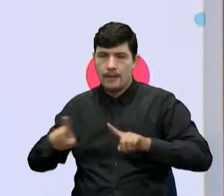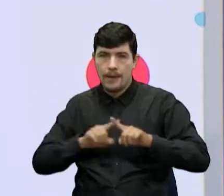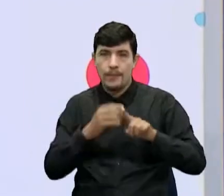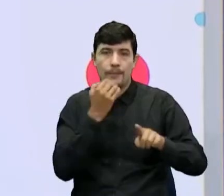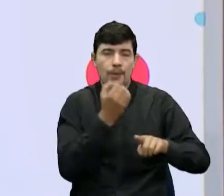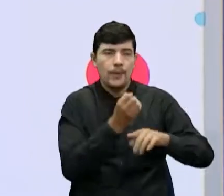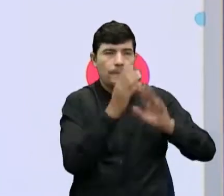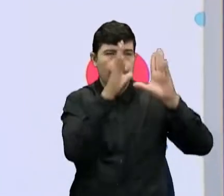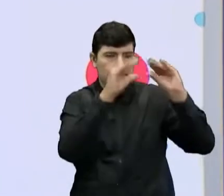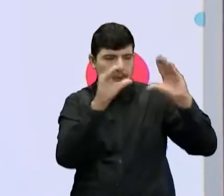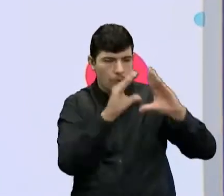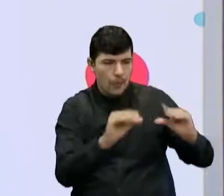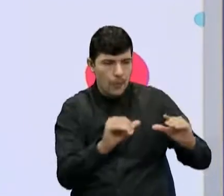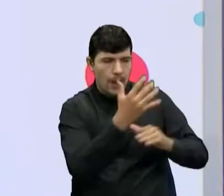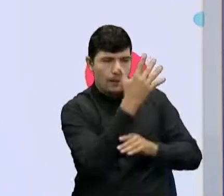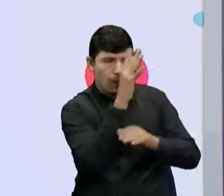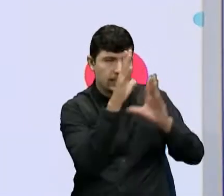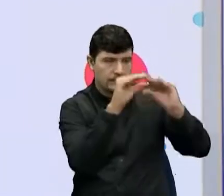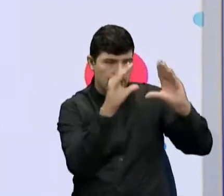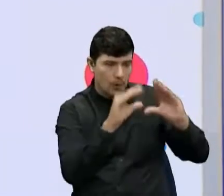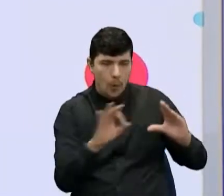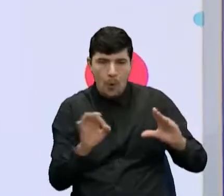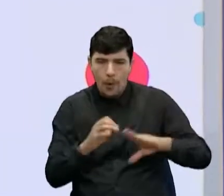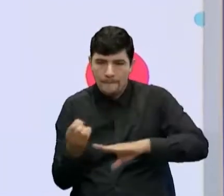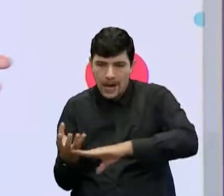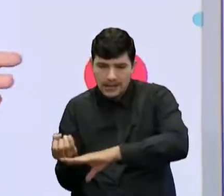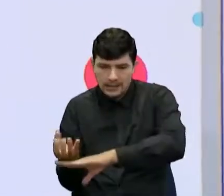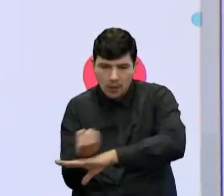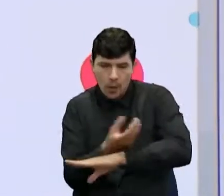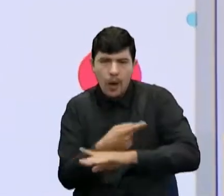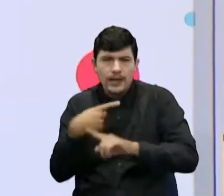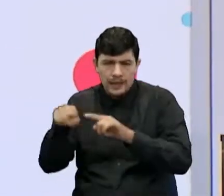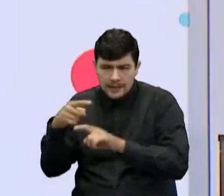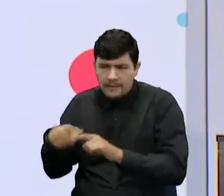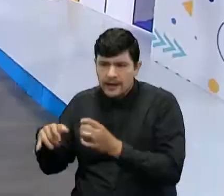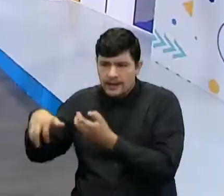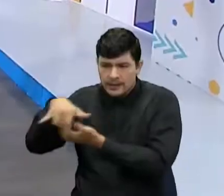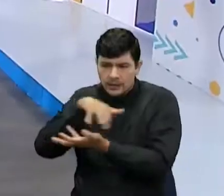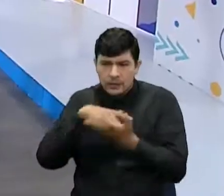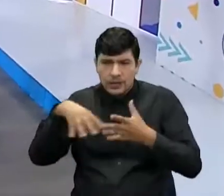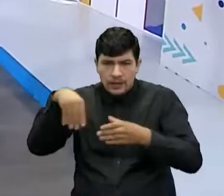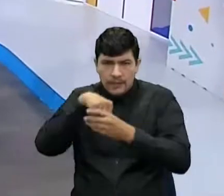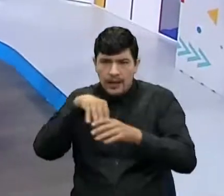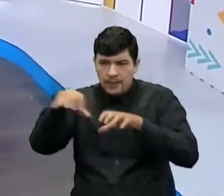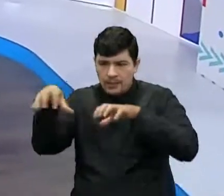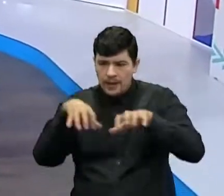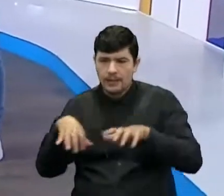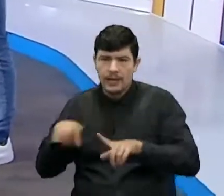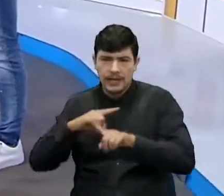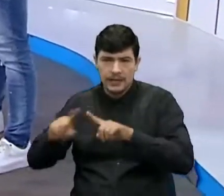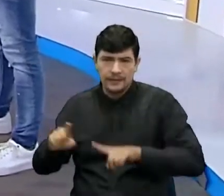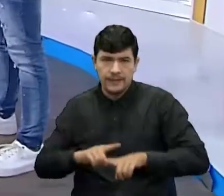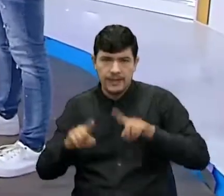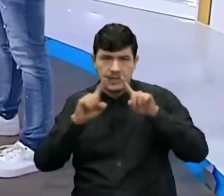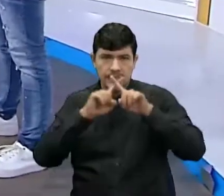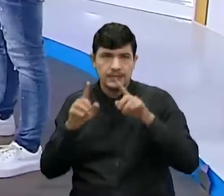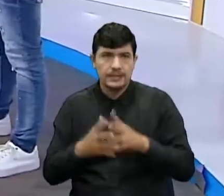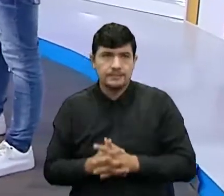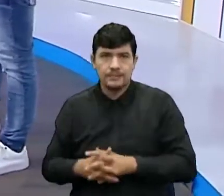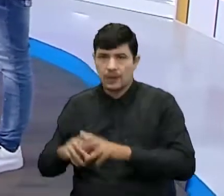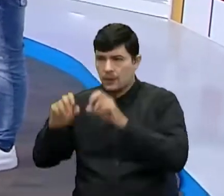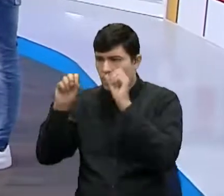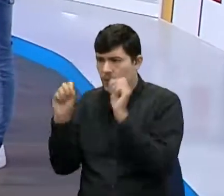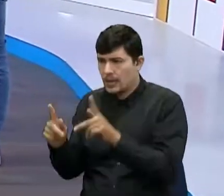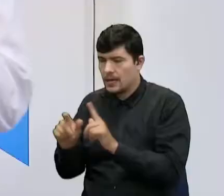O sea, entonces todo esto hace parte de nuestro ecosistema Son especificaciones muy puntuales Ok,